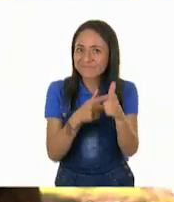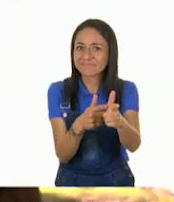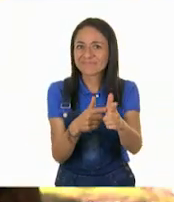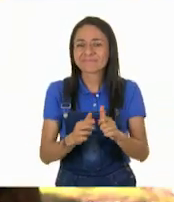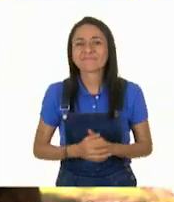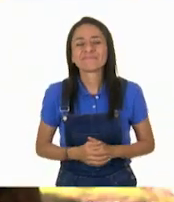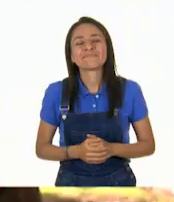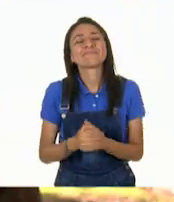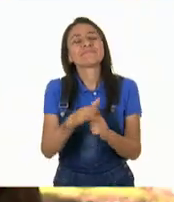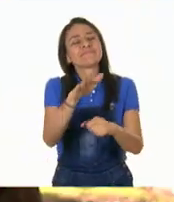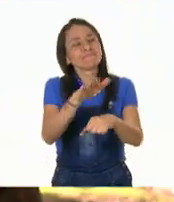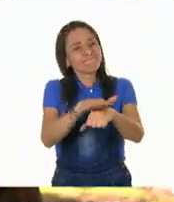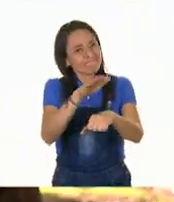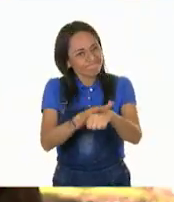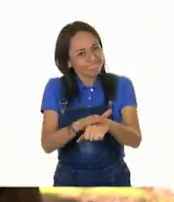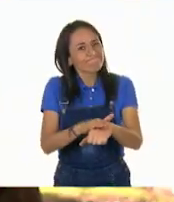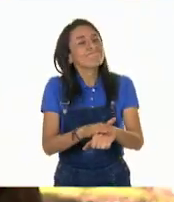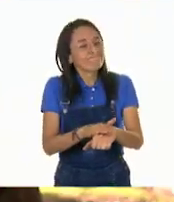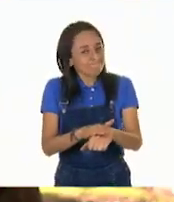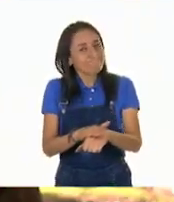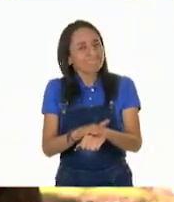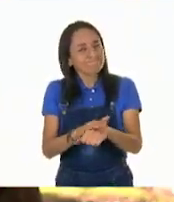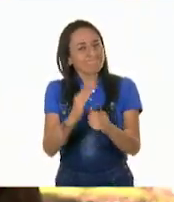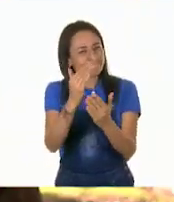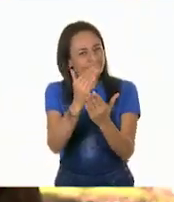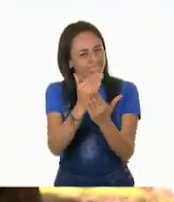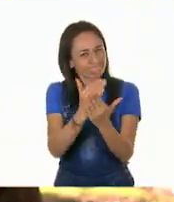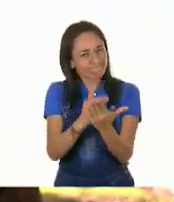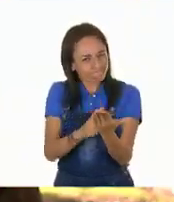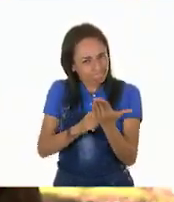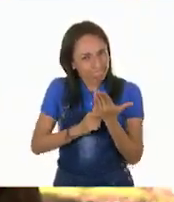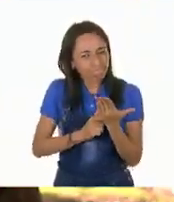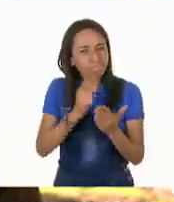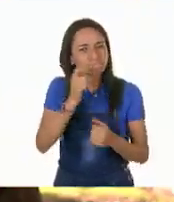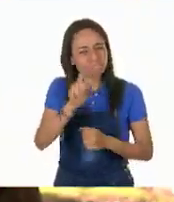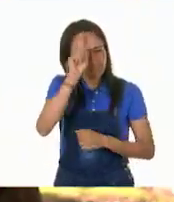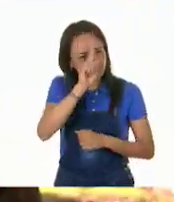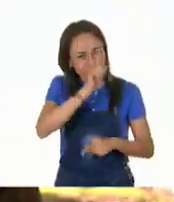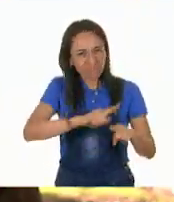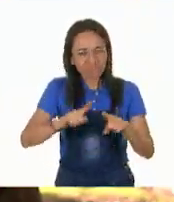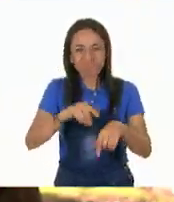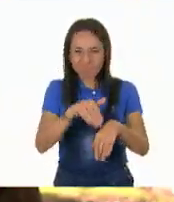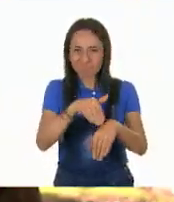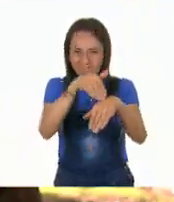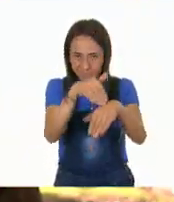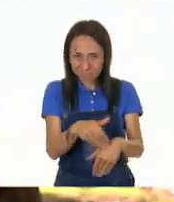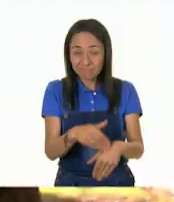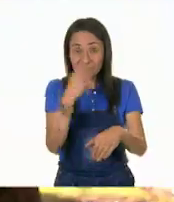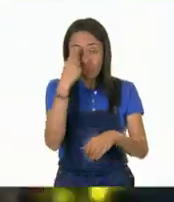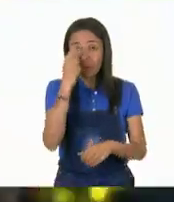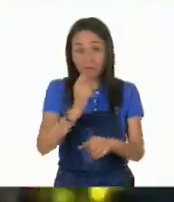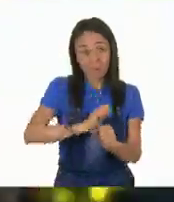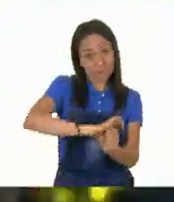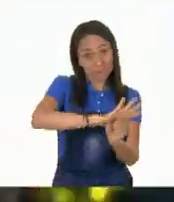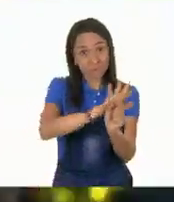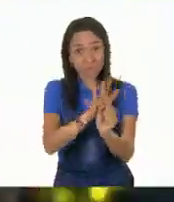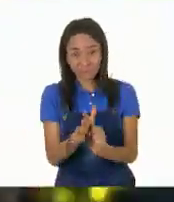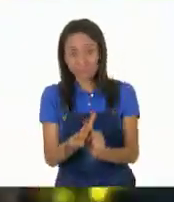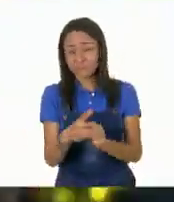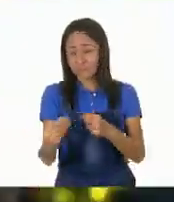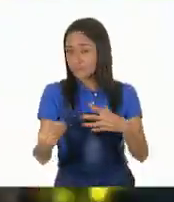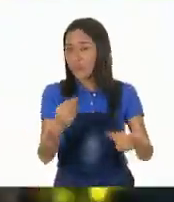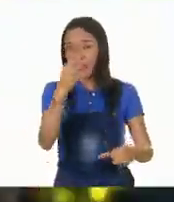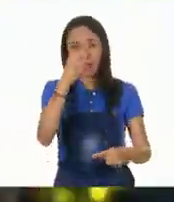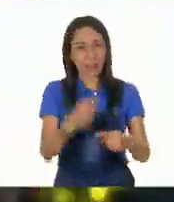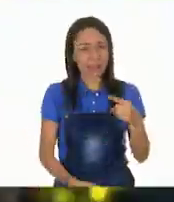es muy importante continuar con las recomendaciones para evitar contagios de kobe trata de